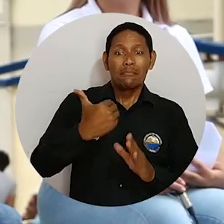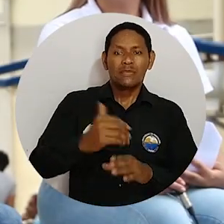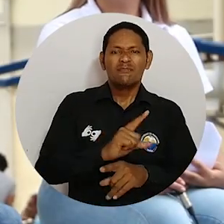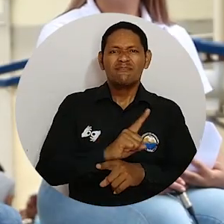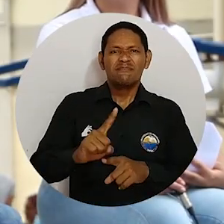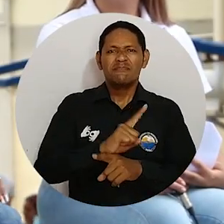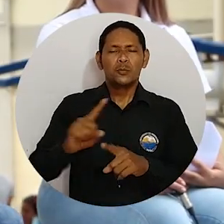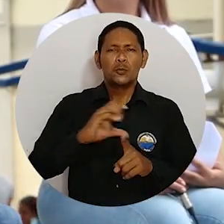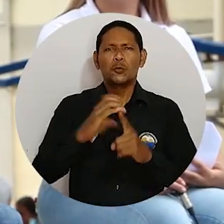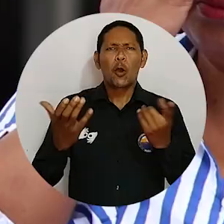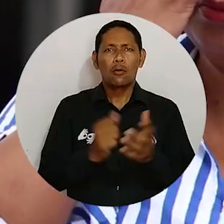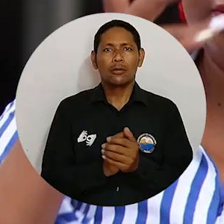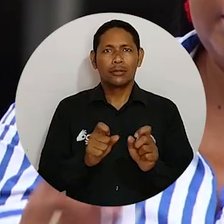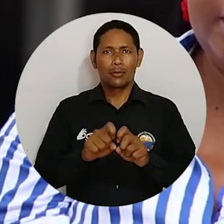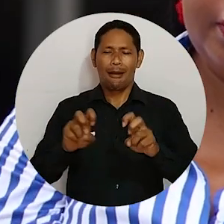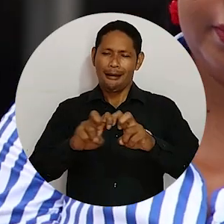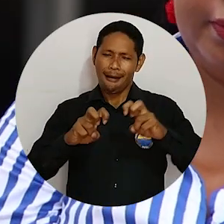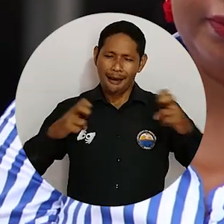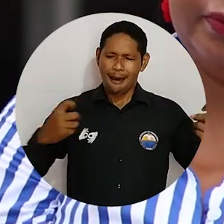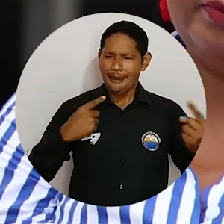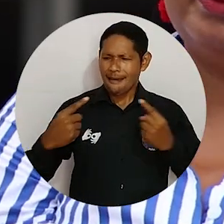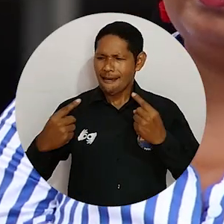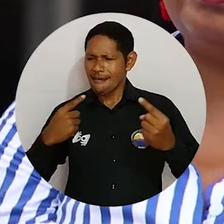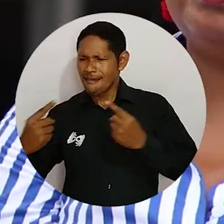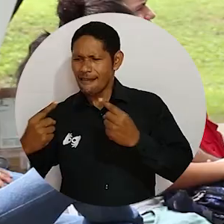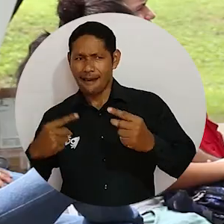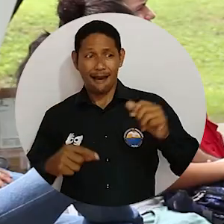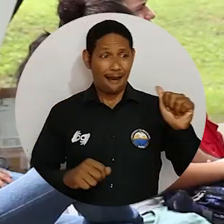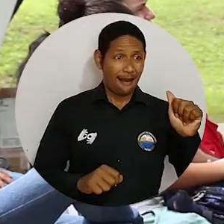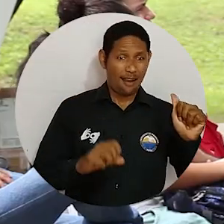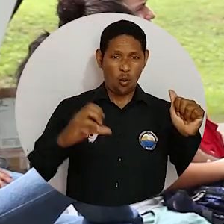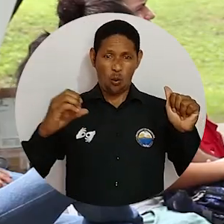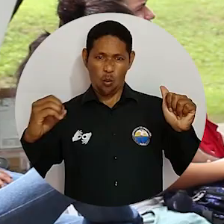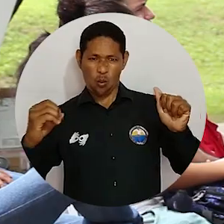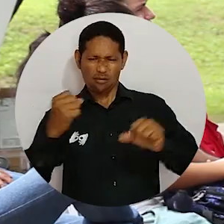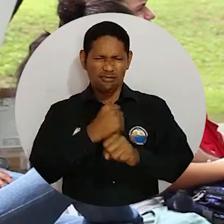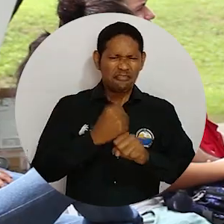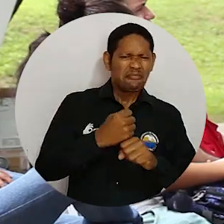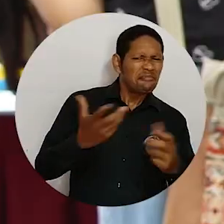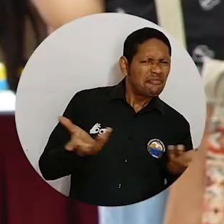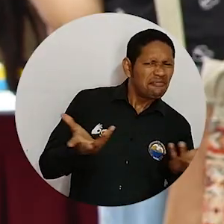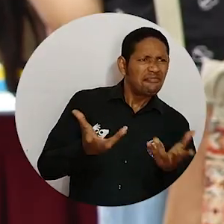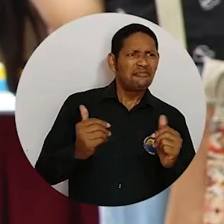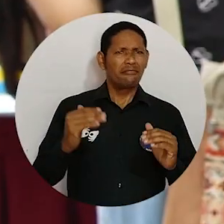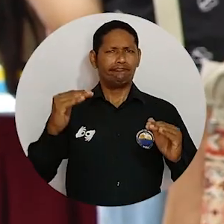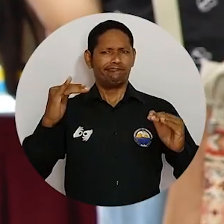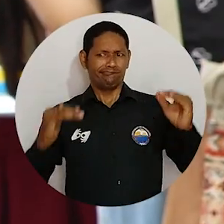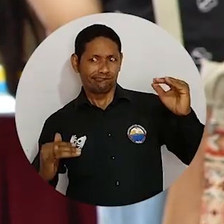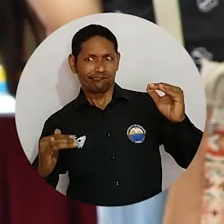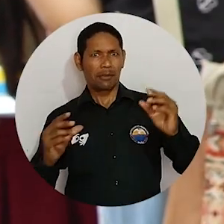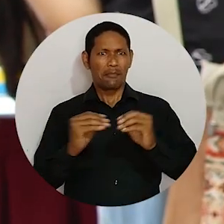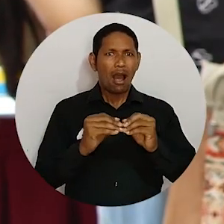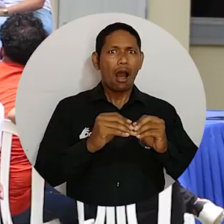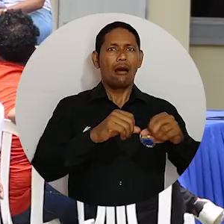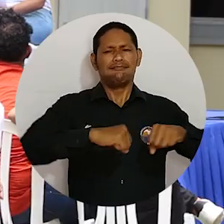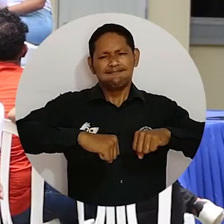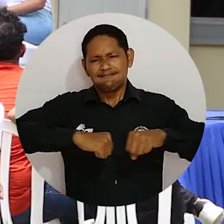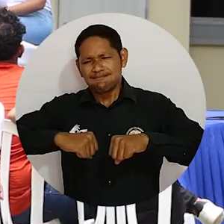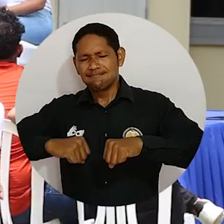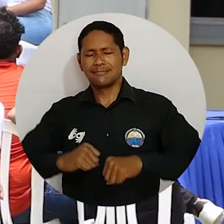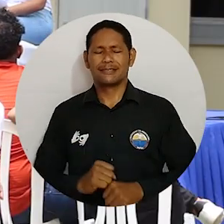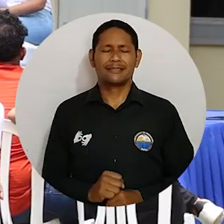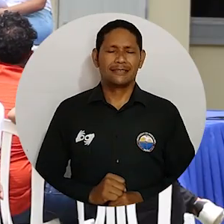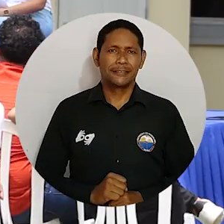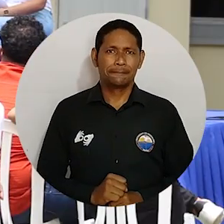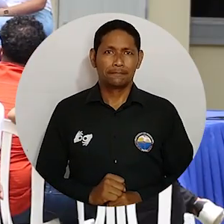Por otro lado, la agenda inicial de la Semana Cultural estuvo compuesta de un conversatorio sobre brecha de género en el mercado laboral de Colombia, entre